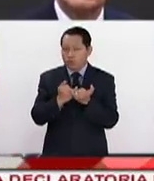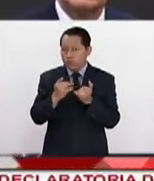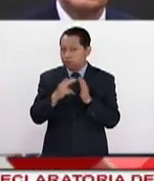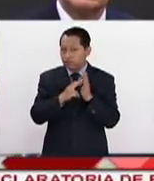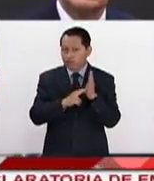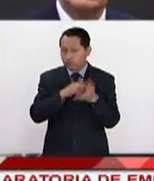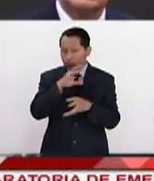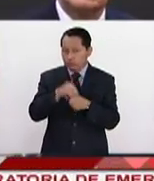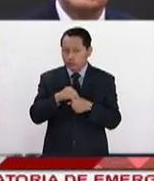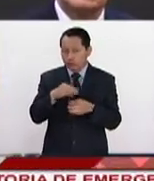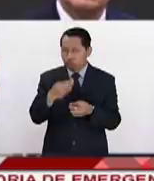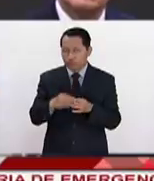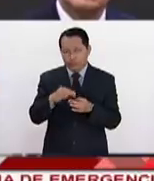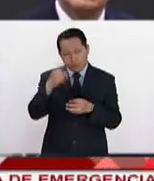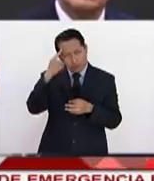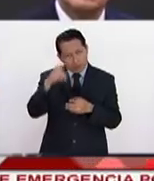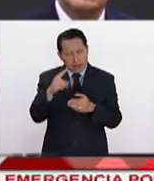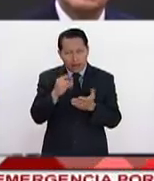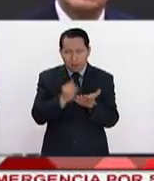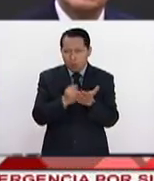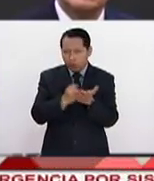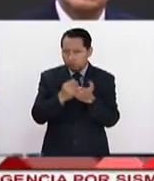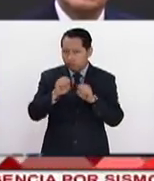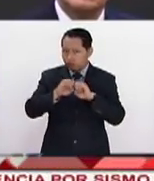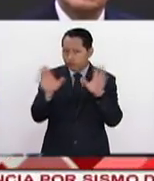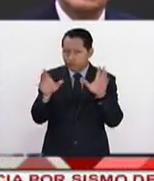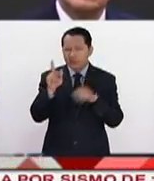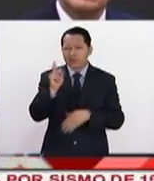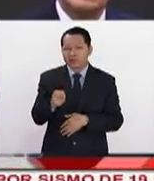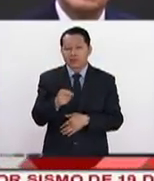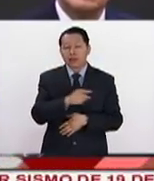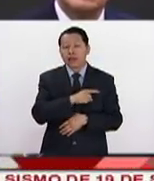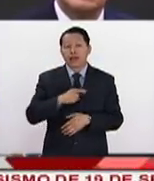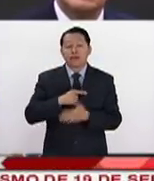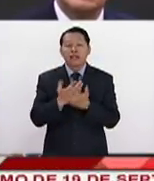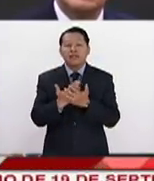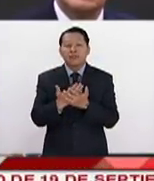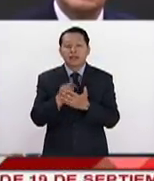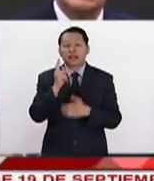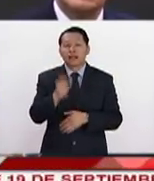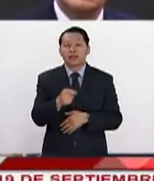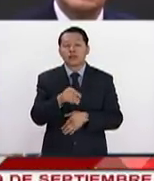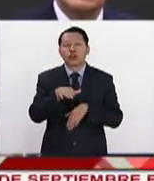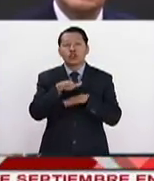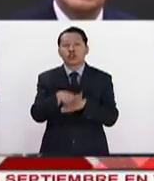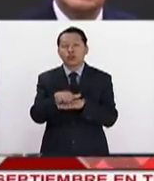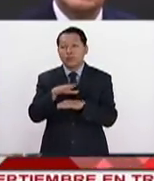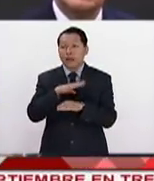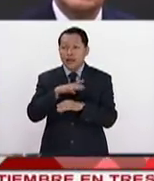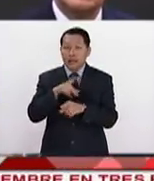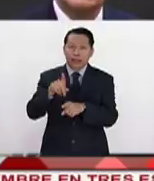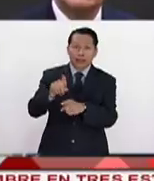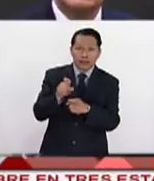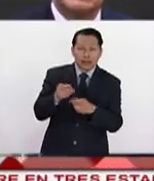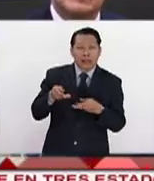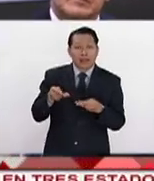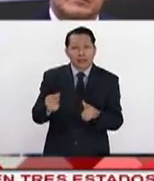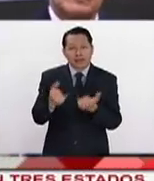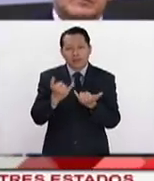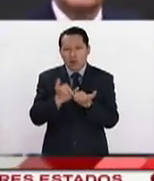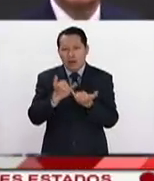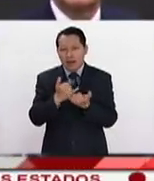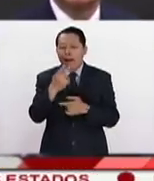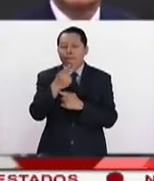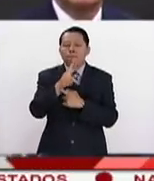en materia de fiscalización. Por lo tanto, habrá que esperar los dictámenes sobre los ingresos y gastos de las precampañas que